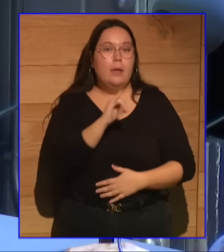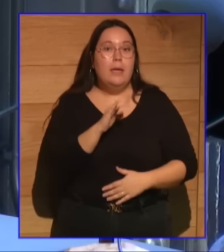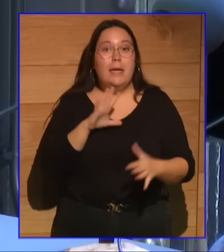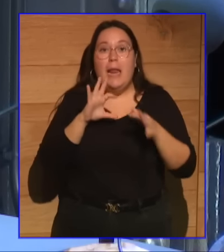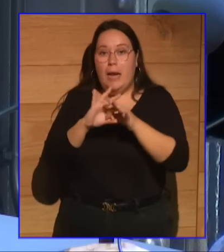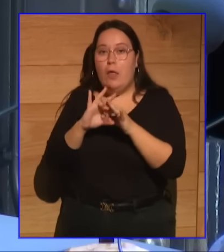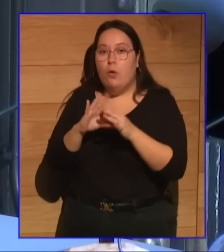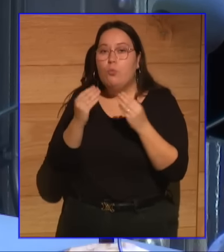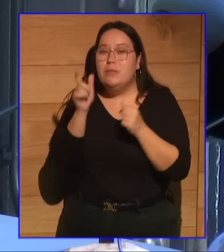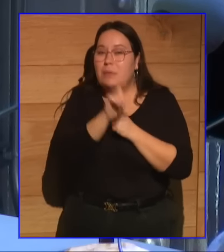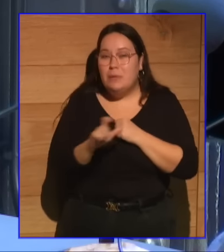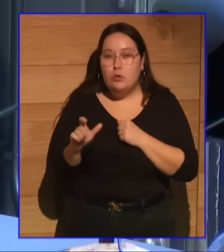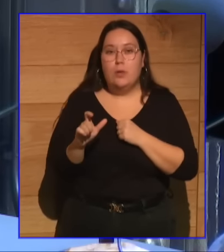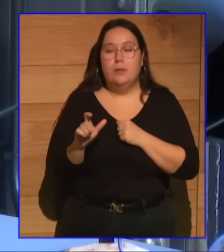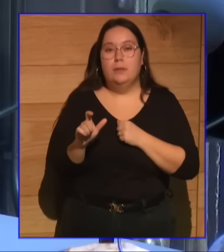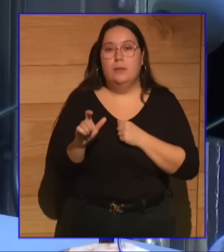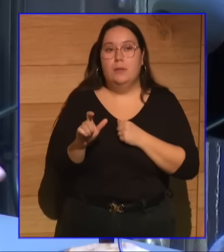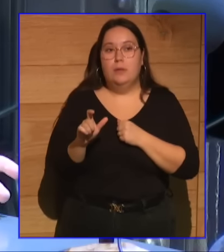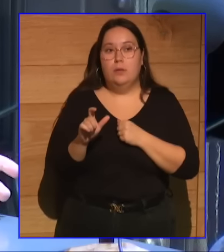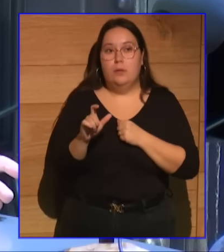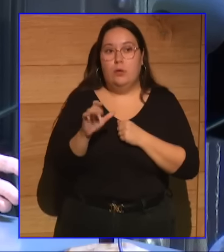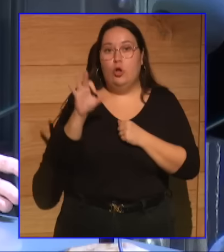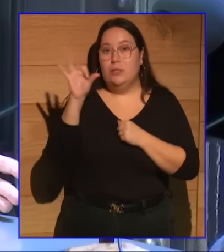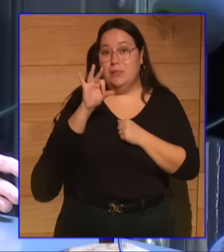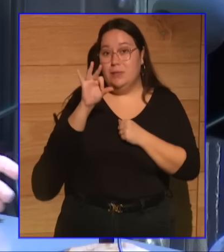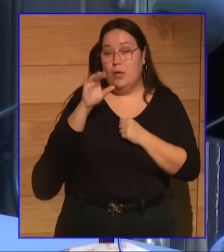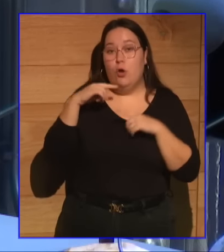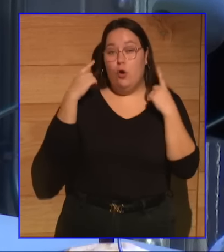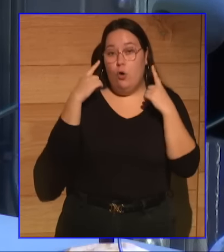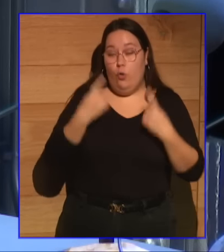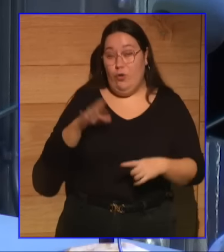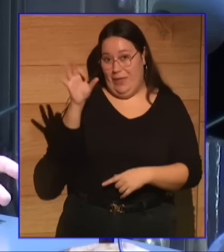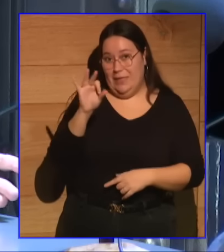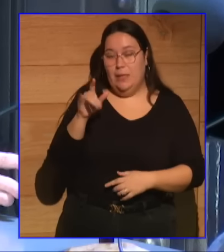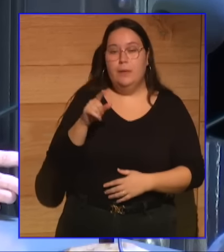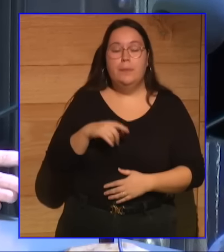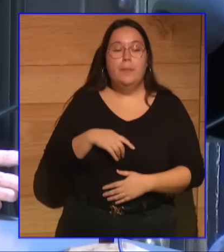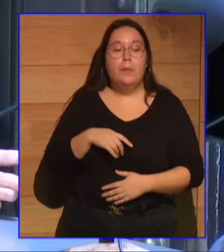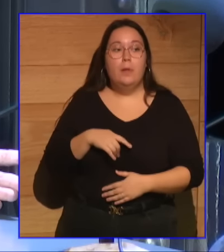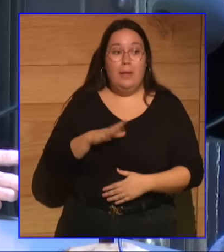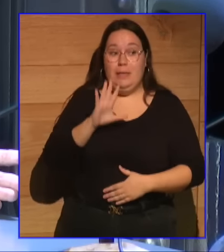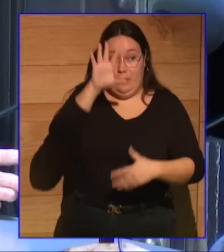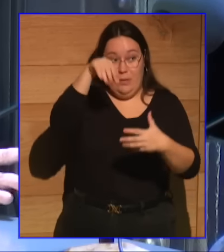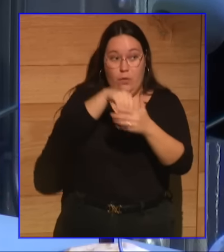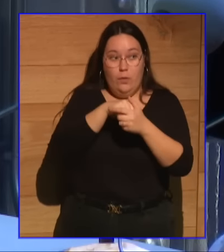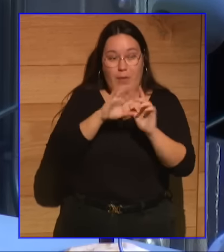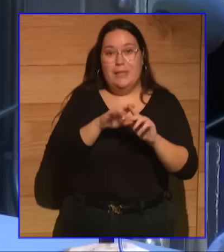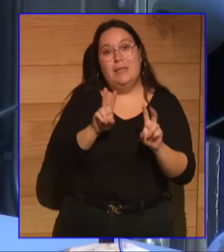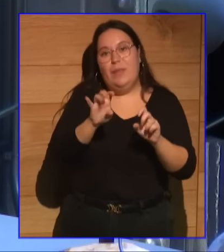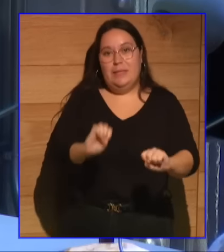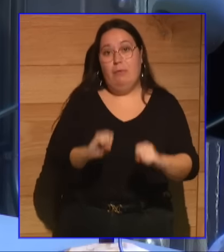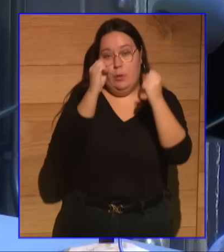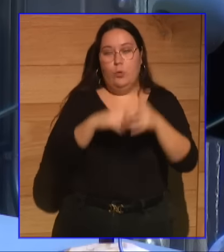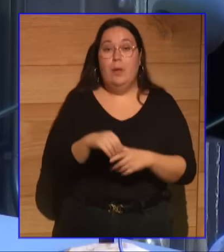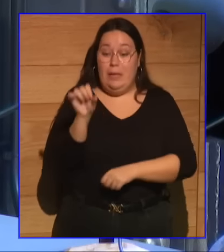con muchísimas de las personas, con los Schindler Juden, con los judíos de Schindler que habían formado parte de ese salvamento. Entonces